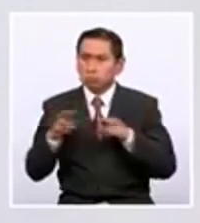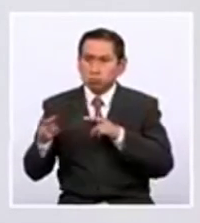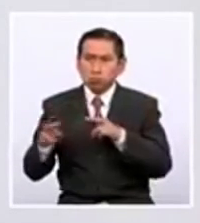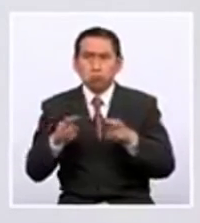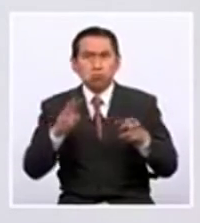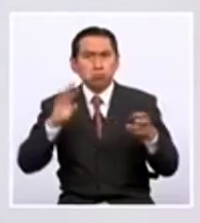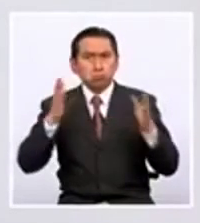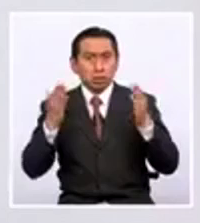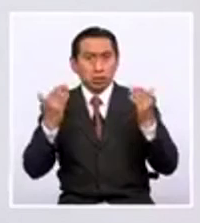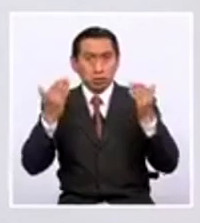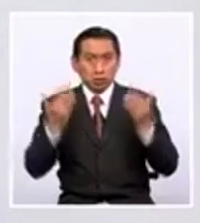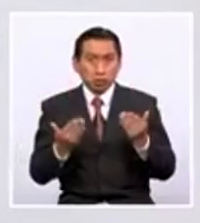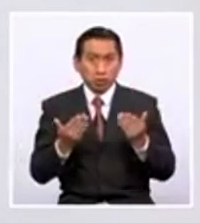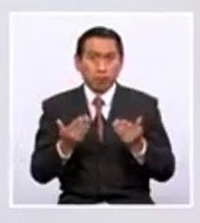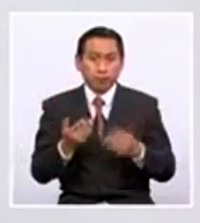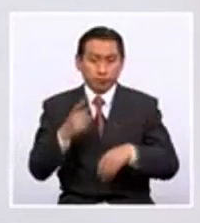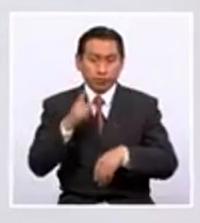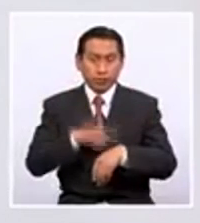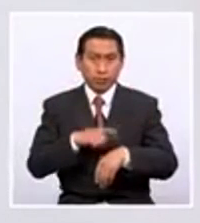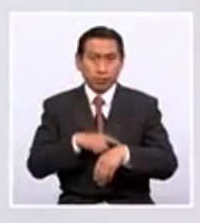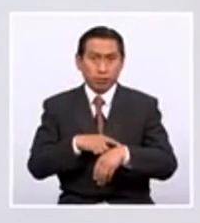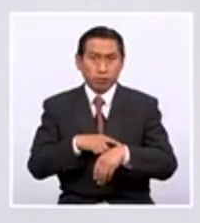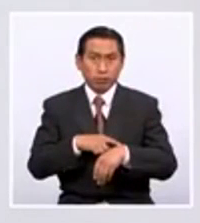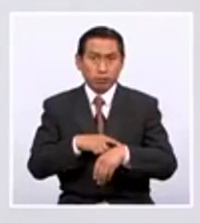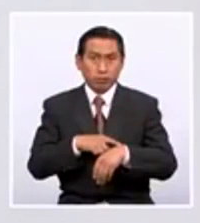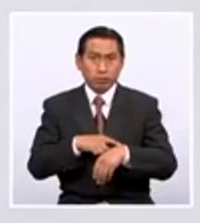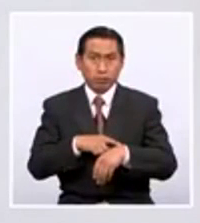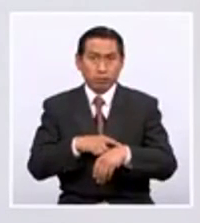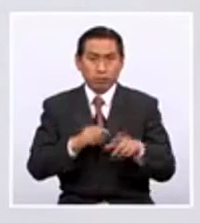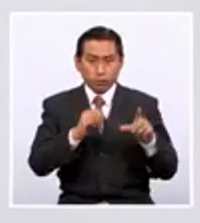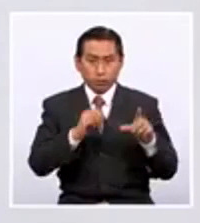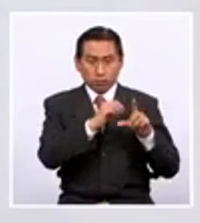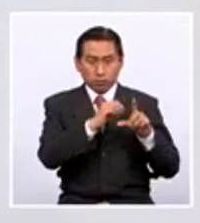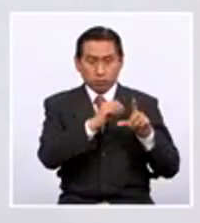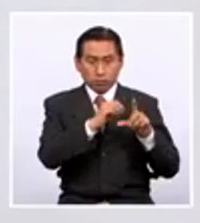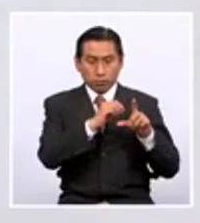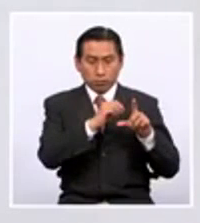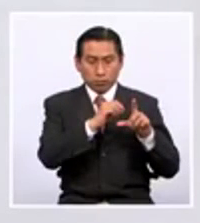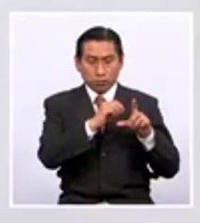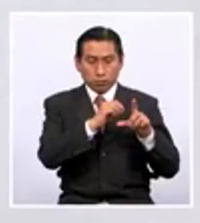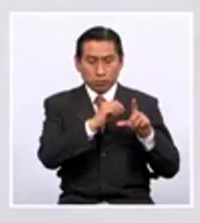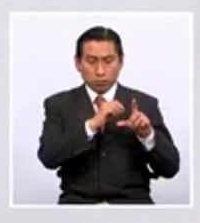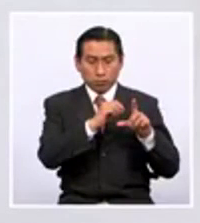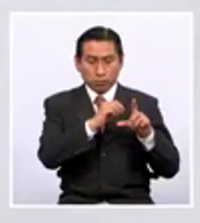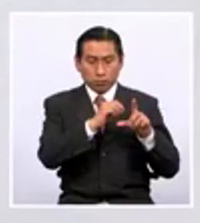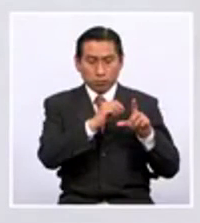estaríamos posiblemente llegando al fin de la meseta y el inicio de la desescalada.